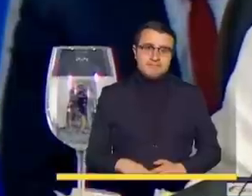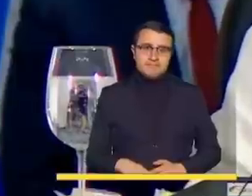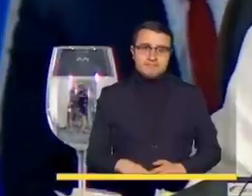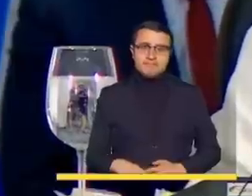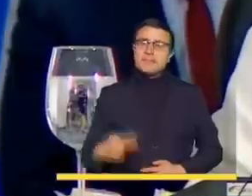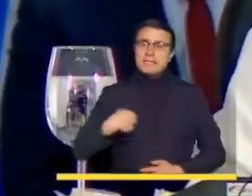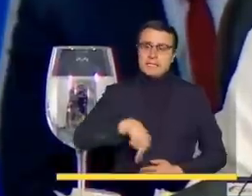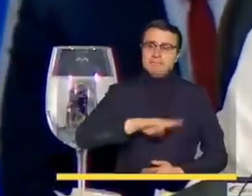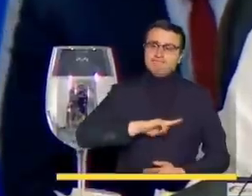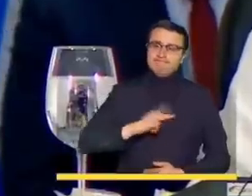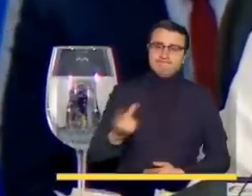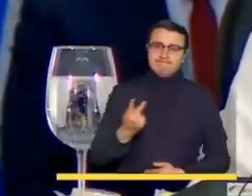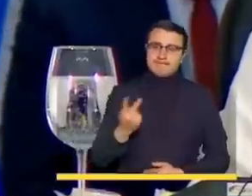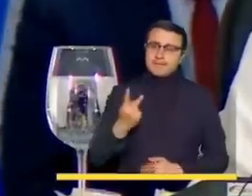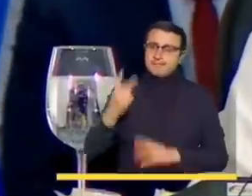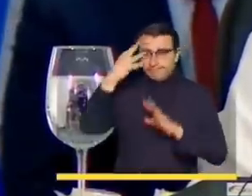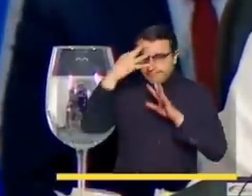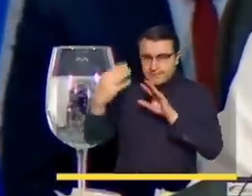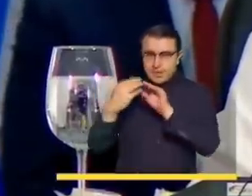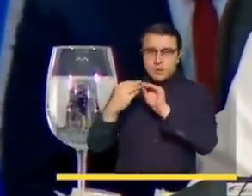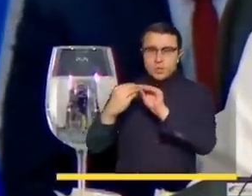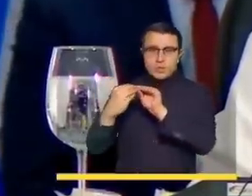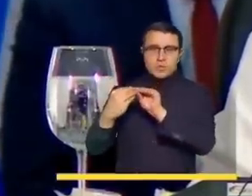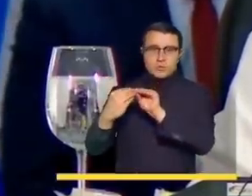y coincidimos con